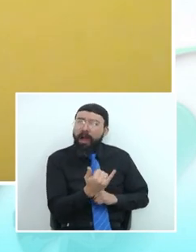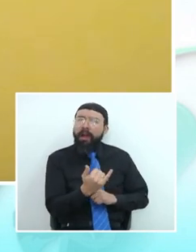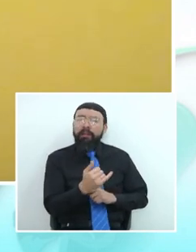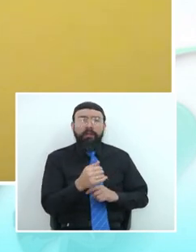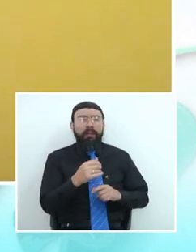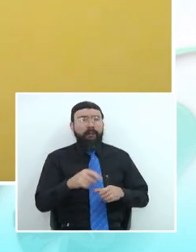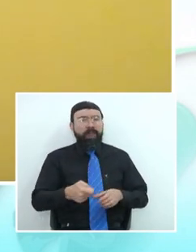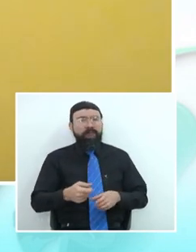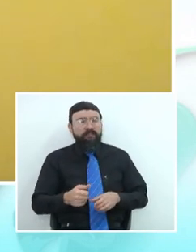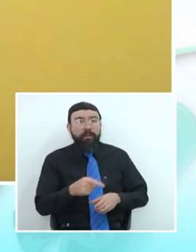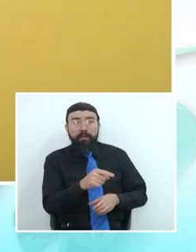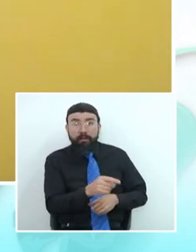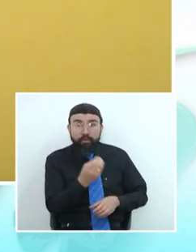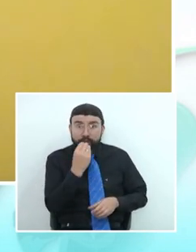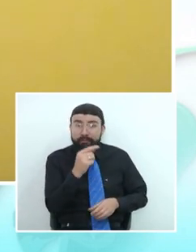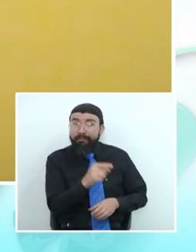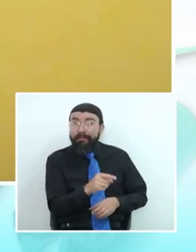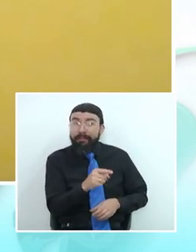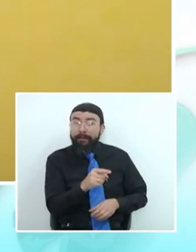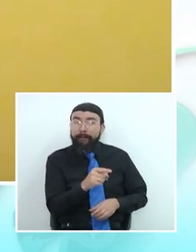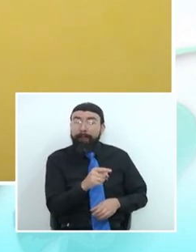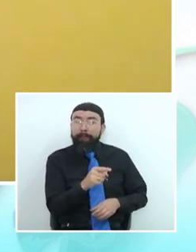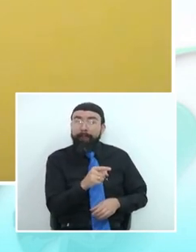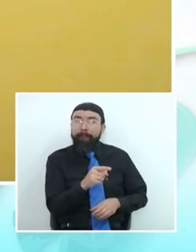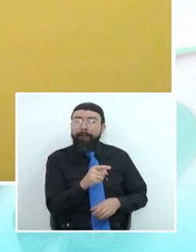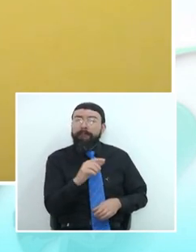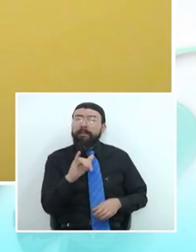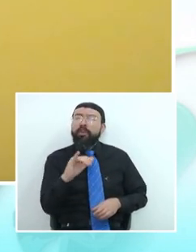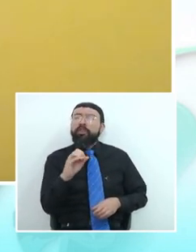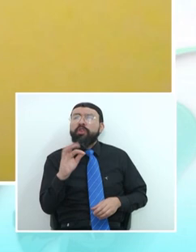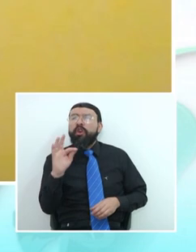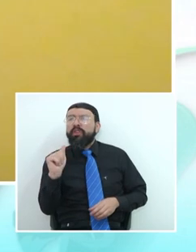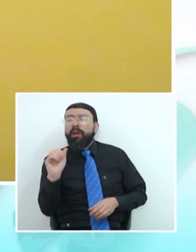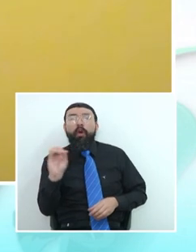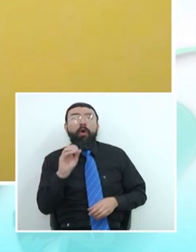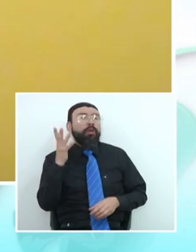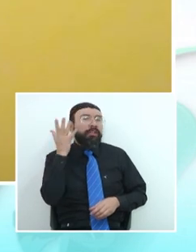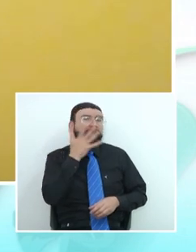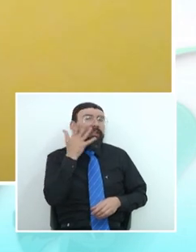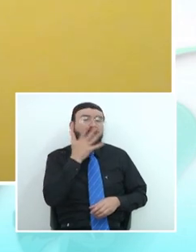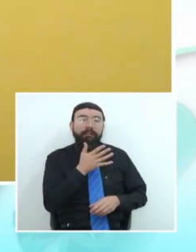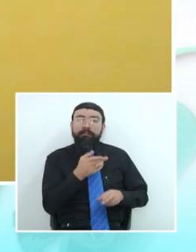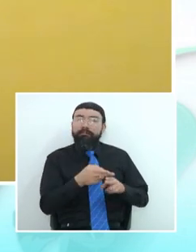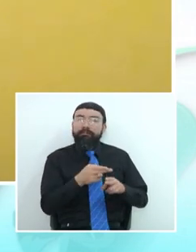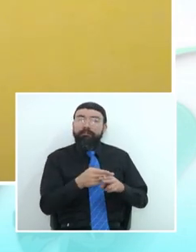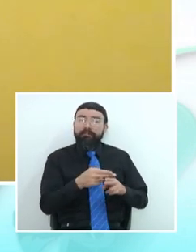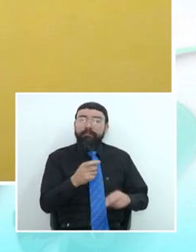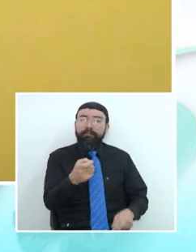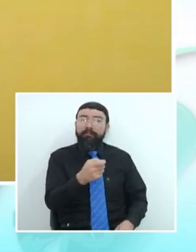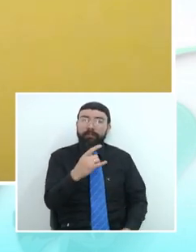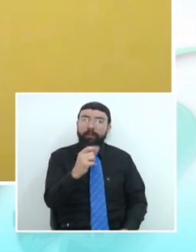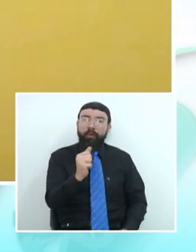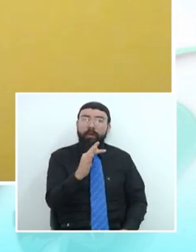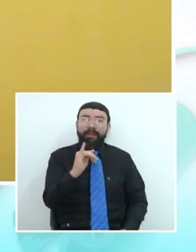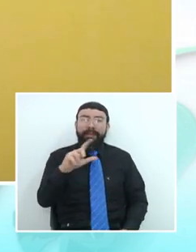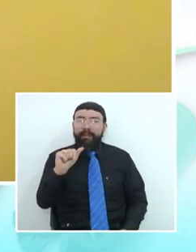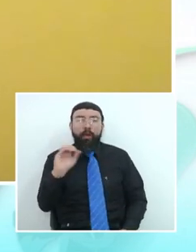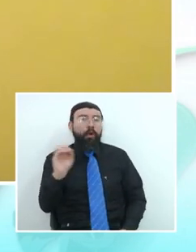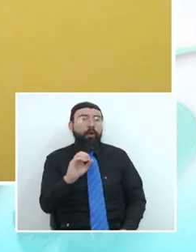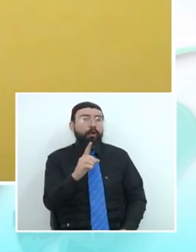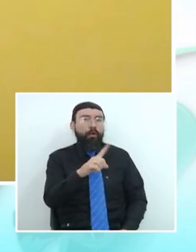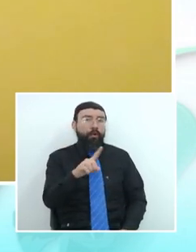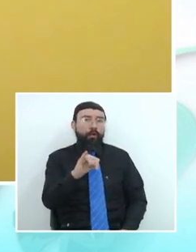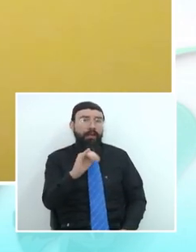que es la famosa yota, que le dicen en Santander, o la famosa guatila, sidra, o la famosa